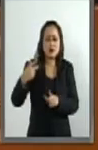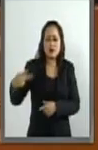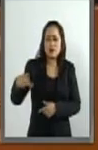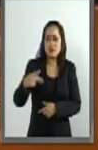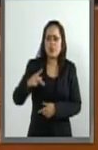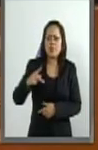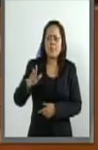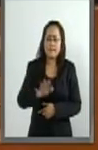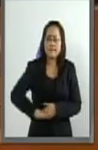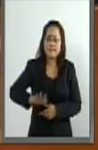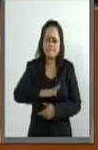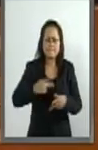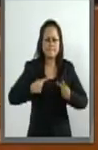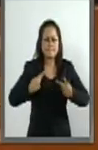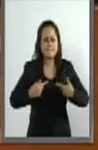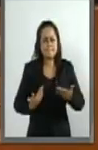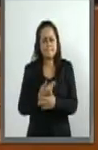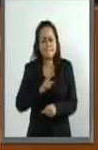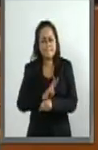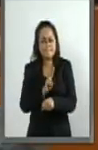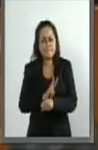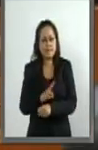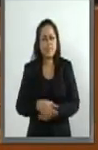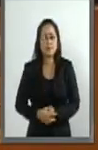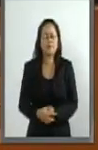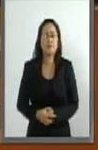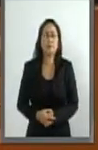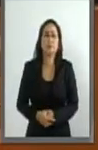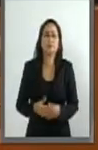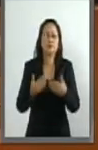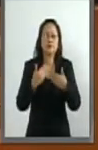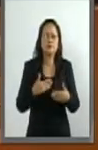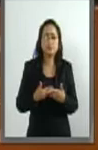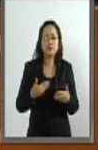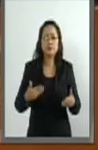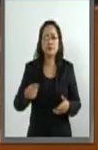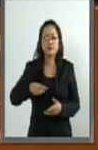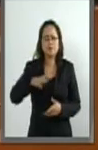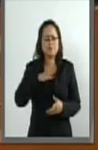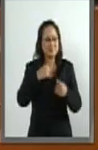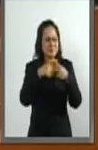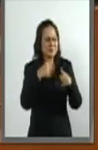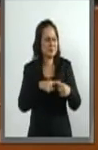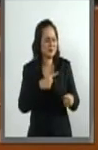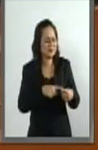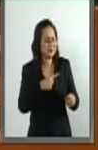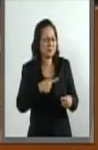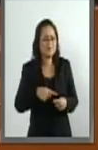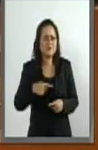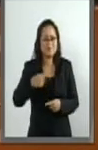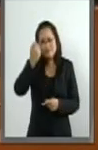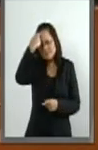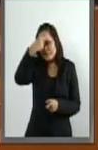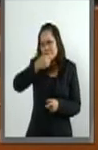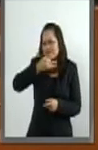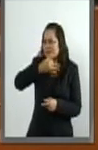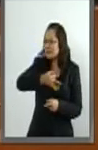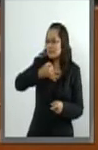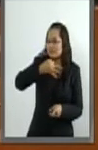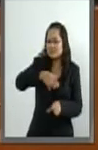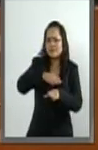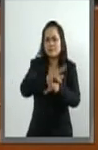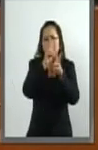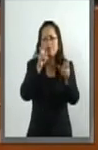pueblo venezolano. Esto ha dado pauta a una serie de pronunciamientos respecto a